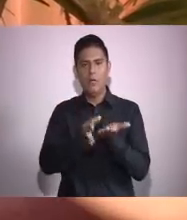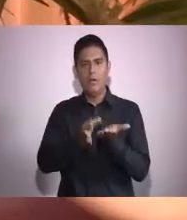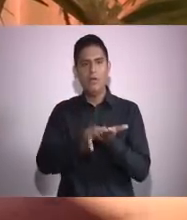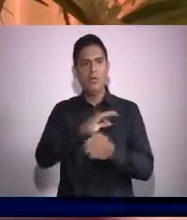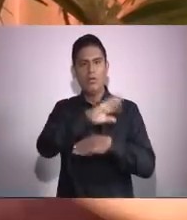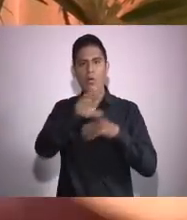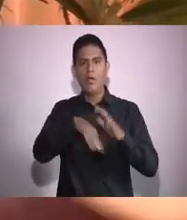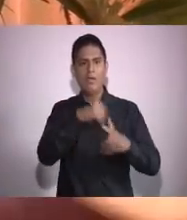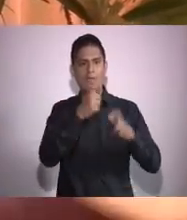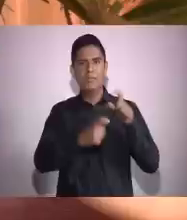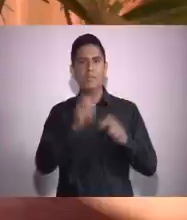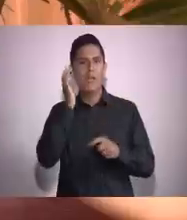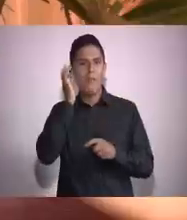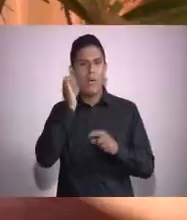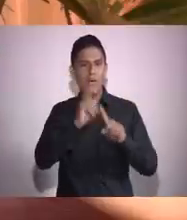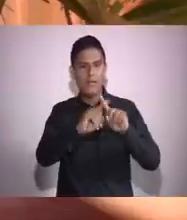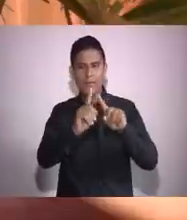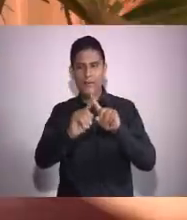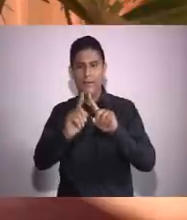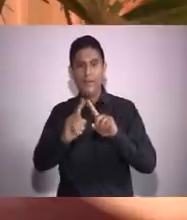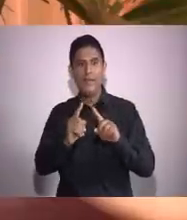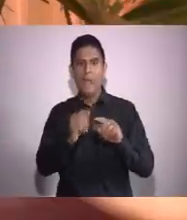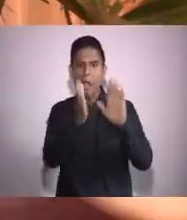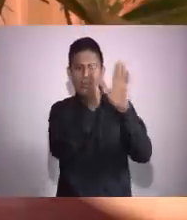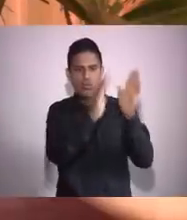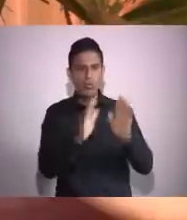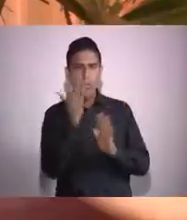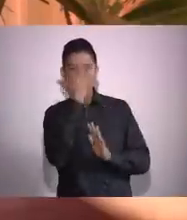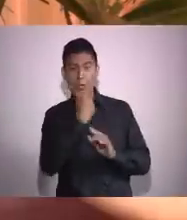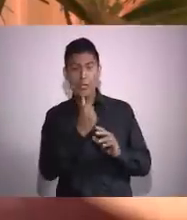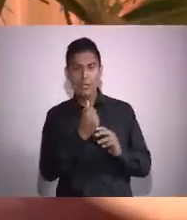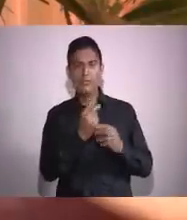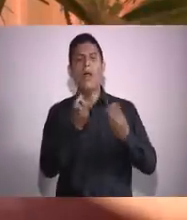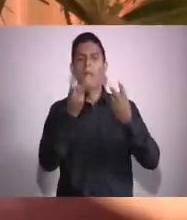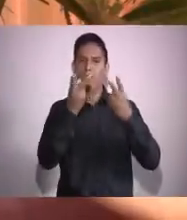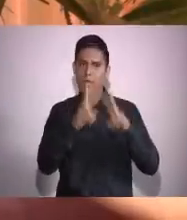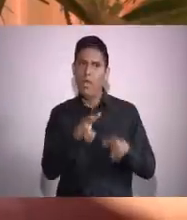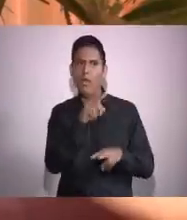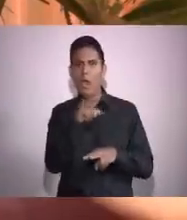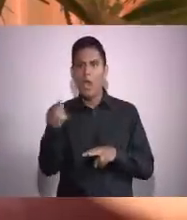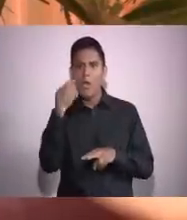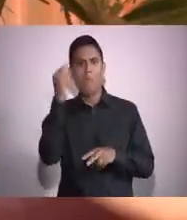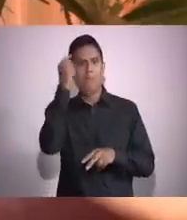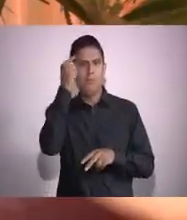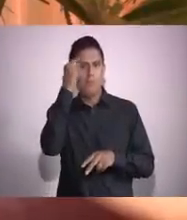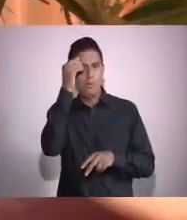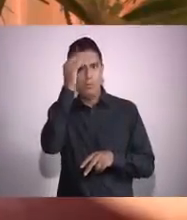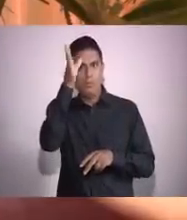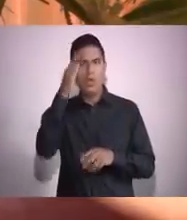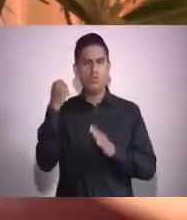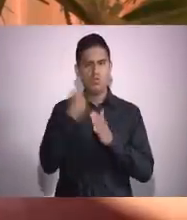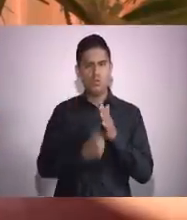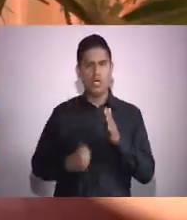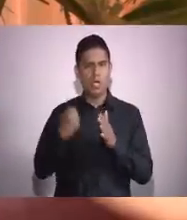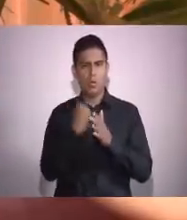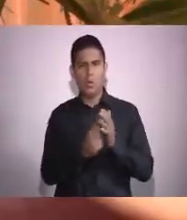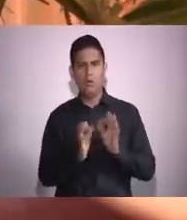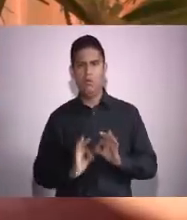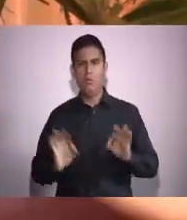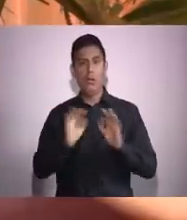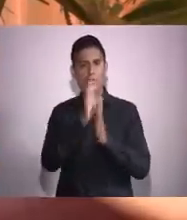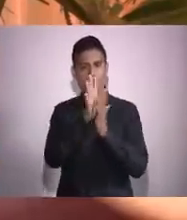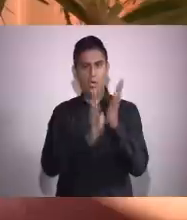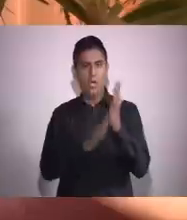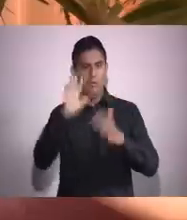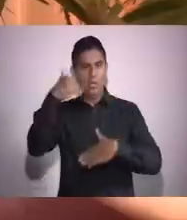la diversidad de mujeres, más que somos hermosas, sino también por lo intelectual, demostrar que somos luchadoras,